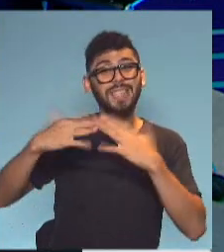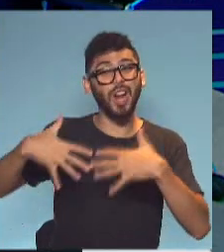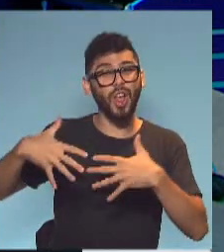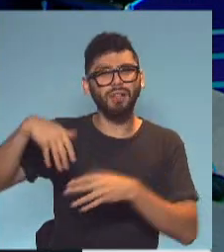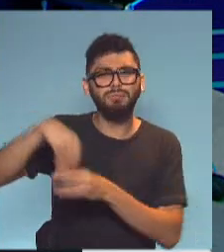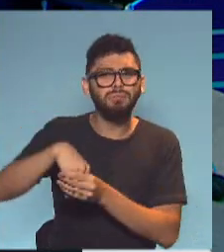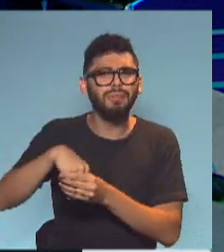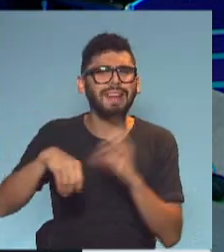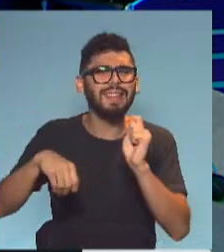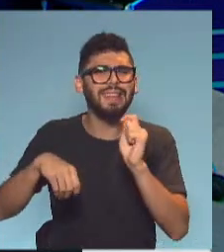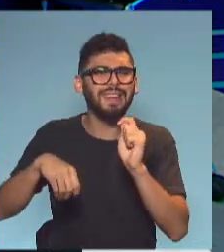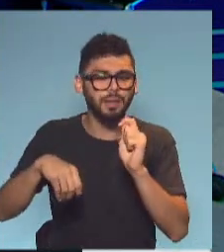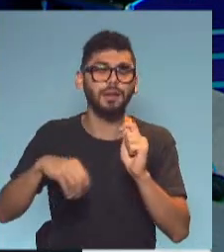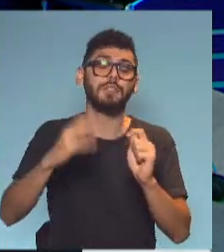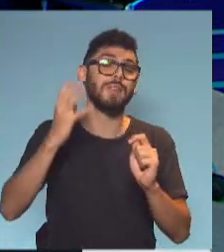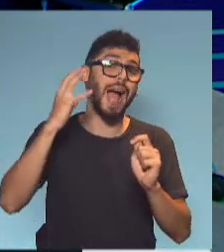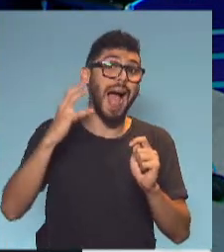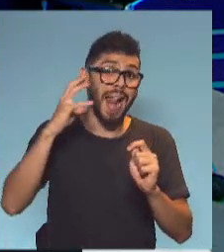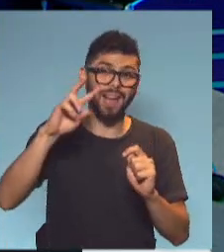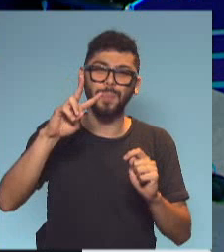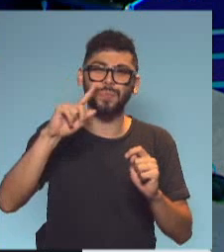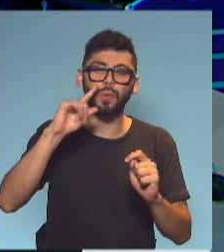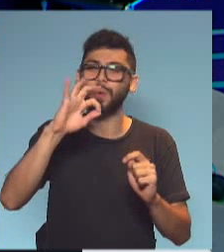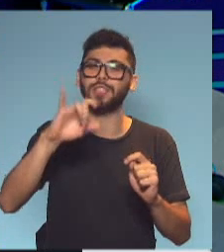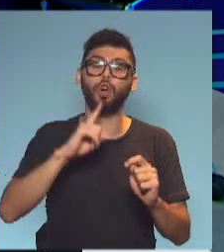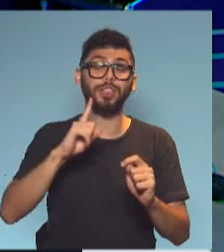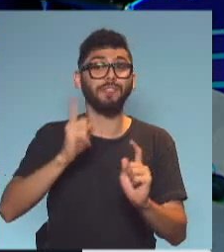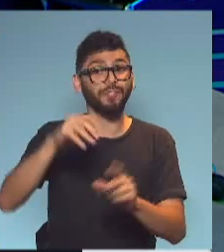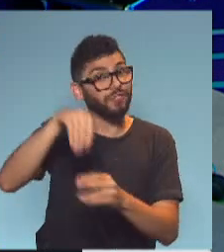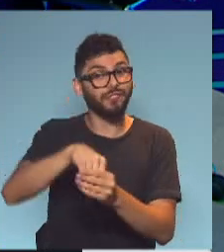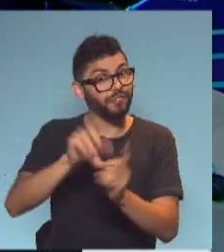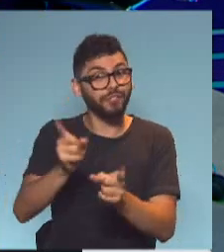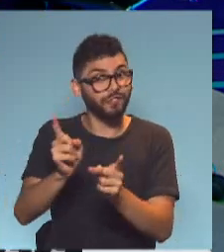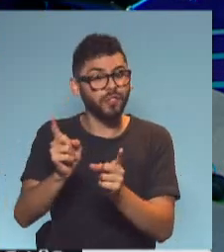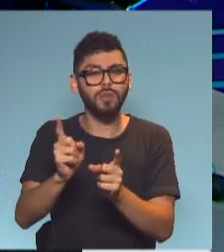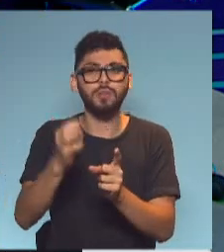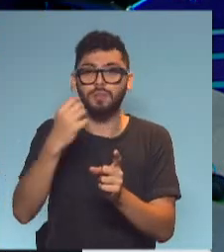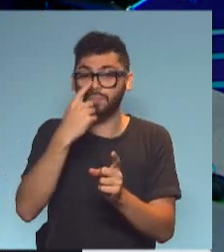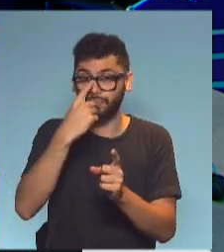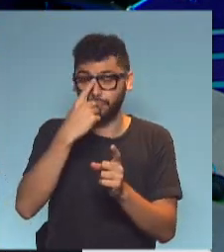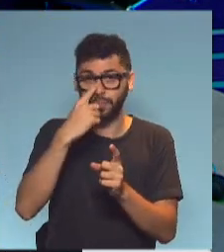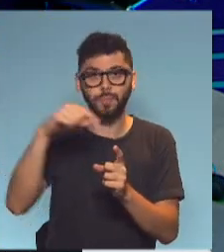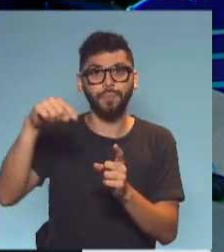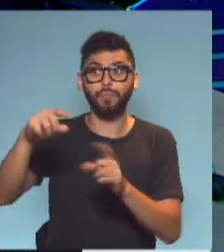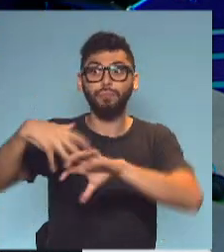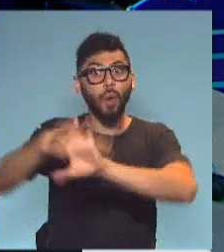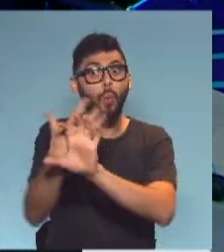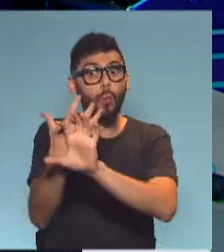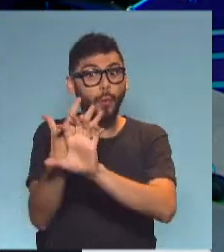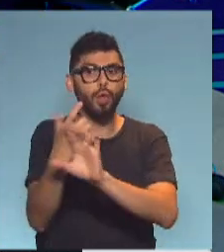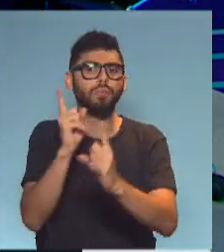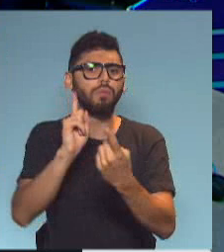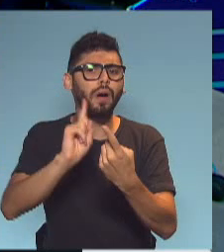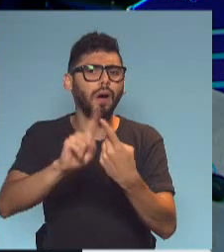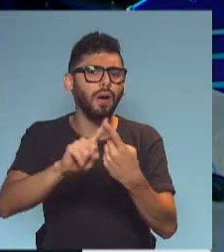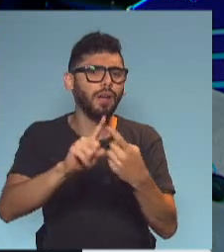¿Quién? La ministra de Salud, Carla Bisotti, aún no se ha retirado, mantuvo incluso desde aquí la videoconferencia con